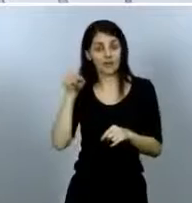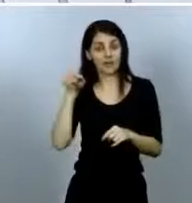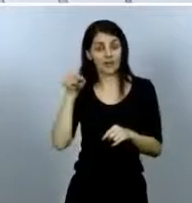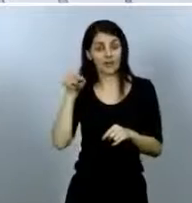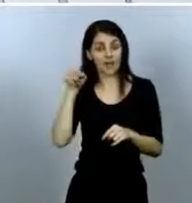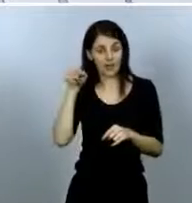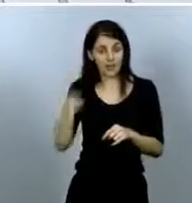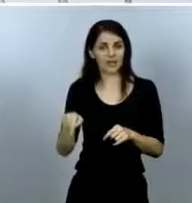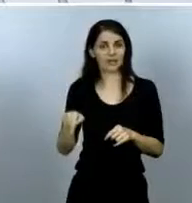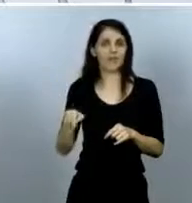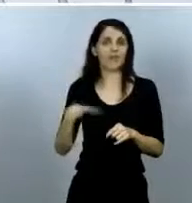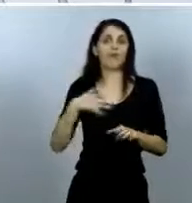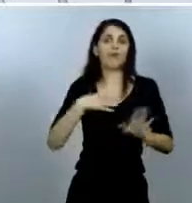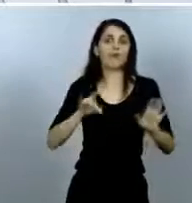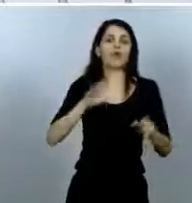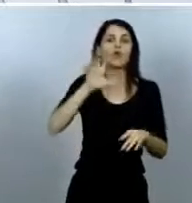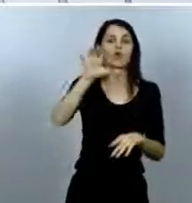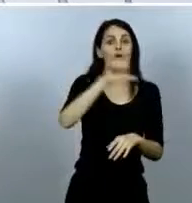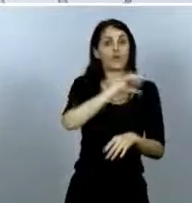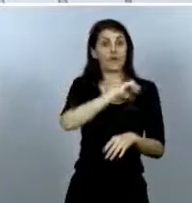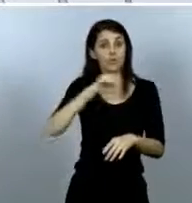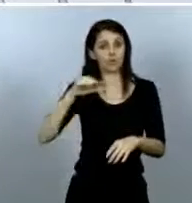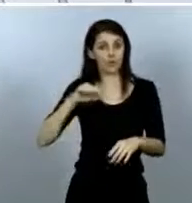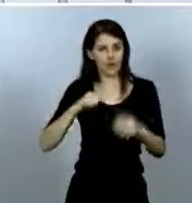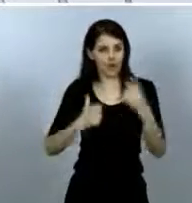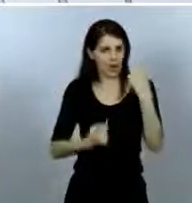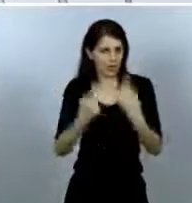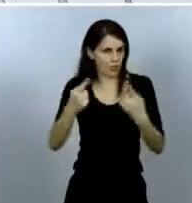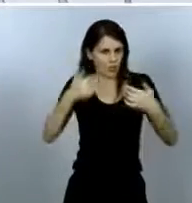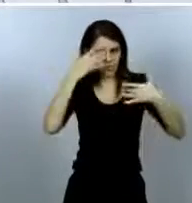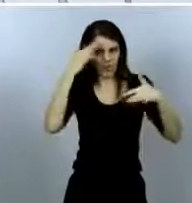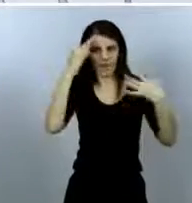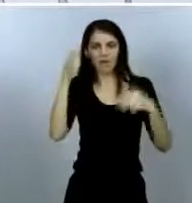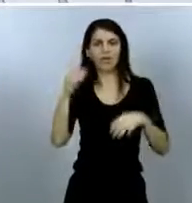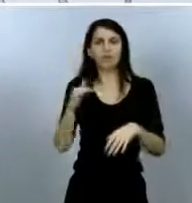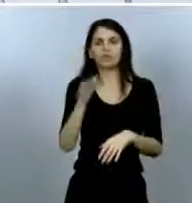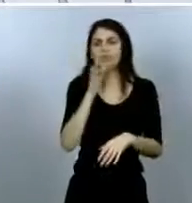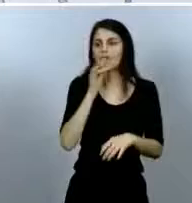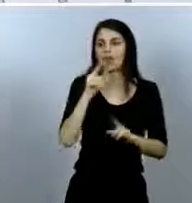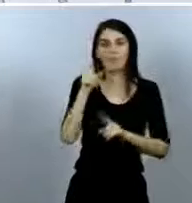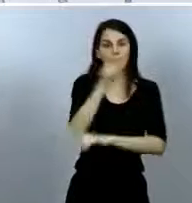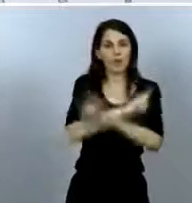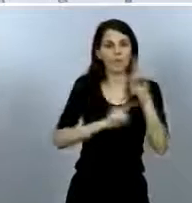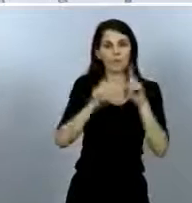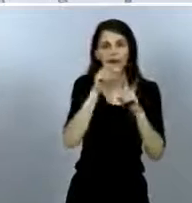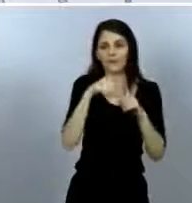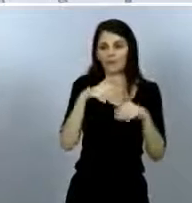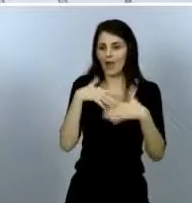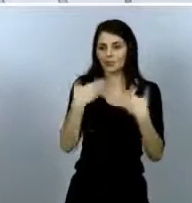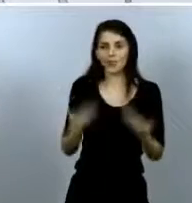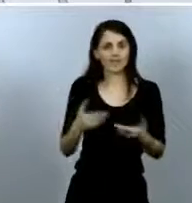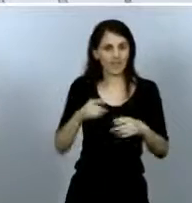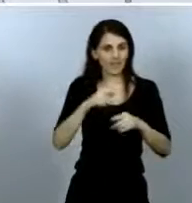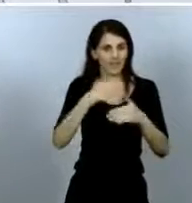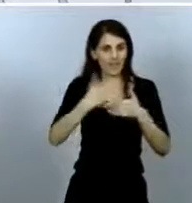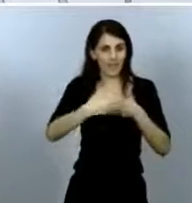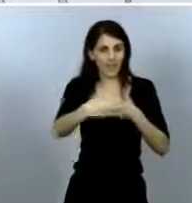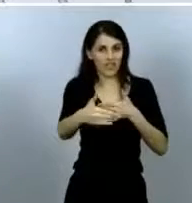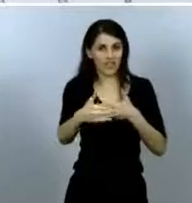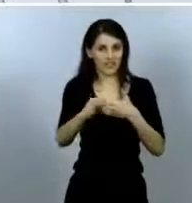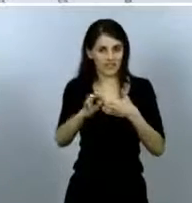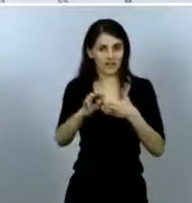algunas comunidades que por la razón que sea tienen todavía problemas para actualizar esas fichas previas al nuevo sistema de vigilancia